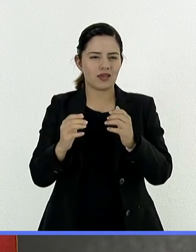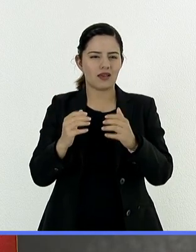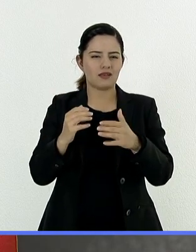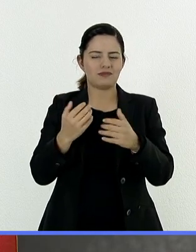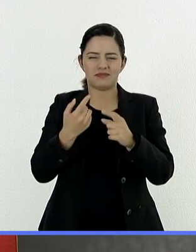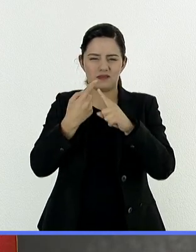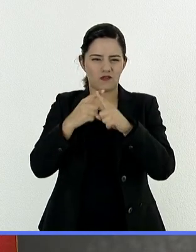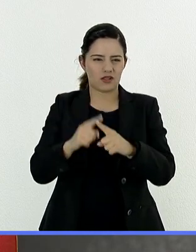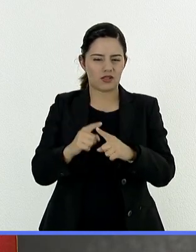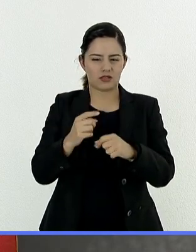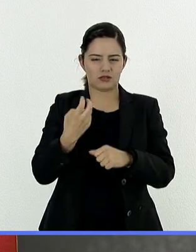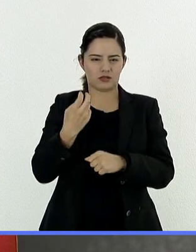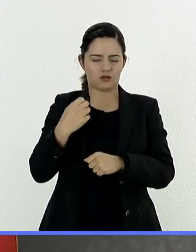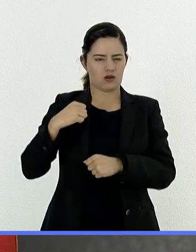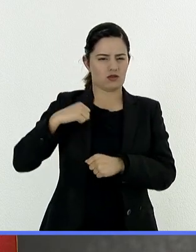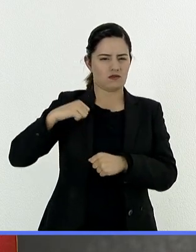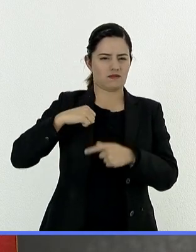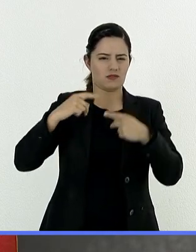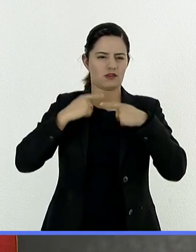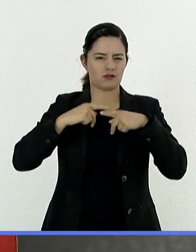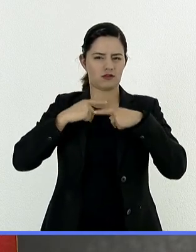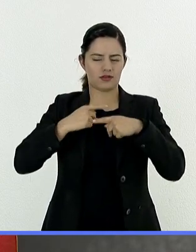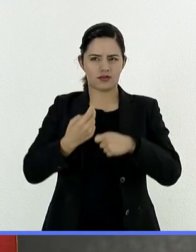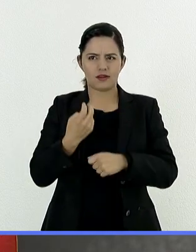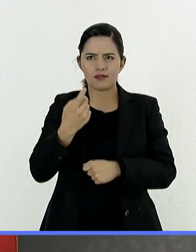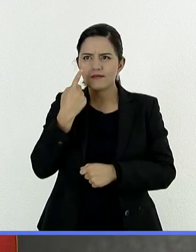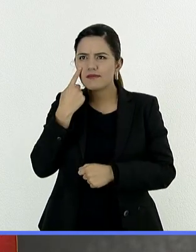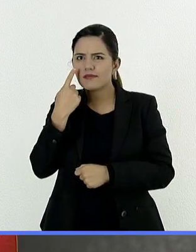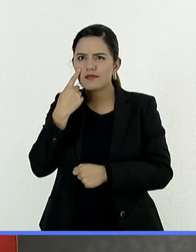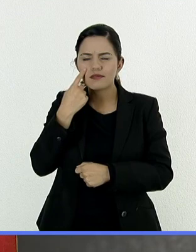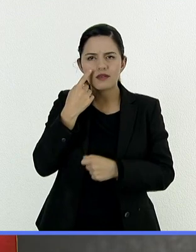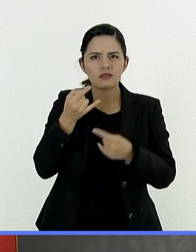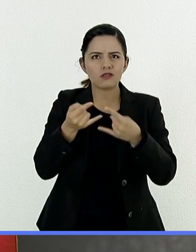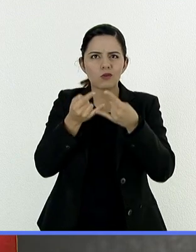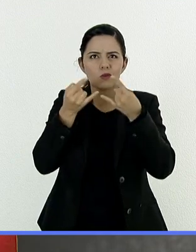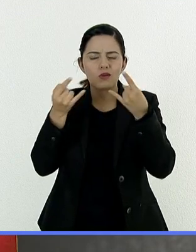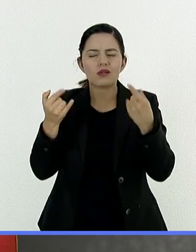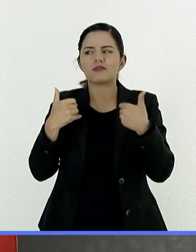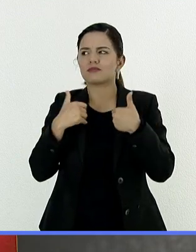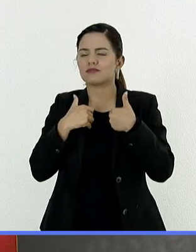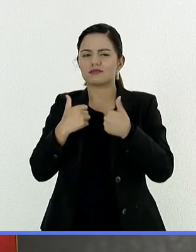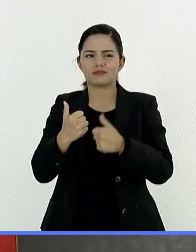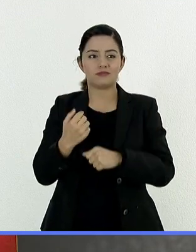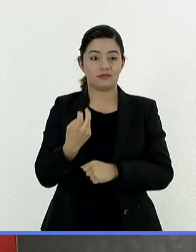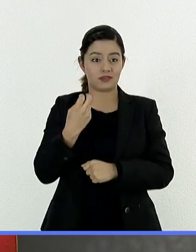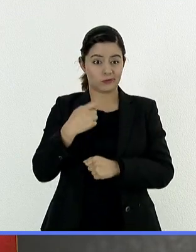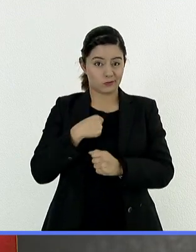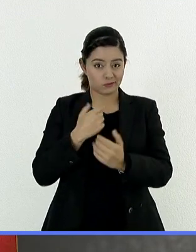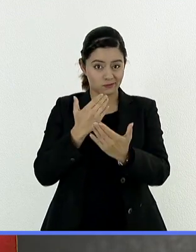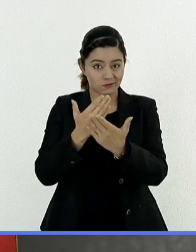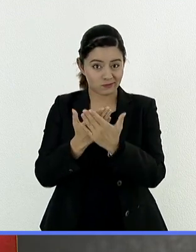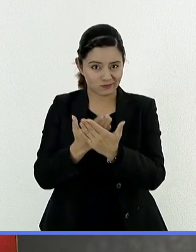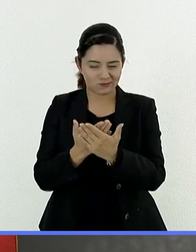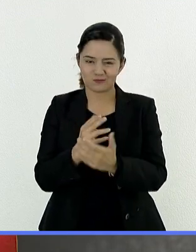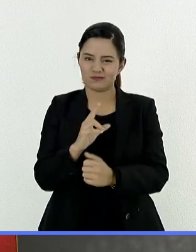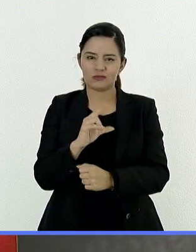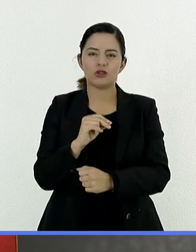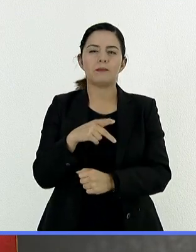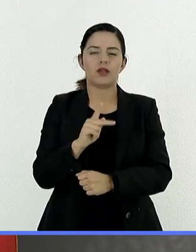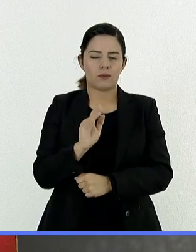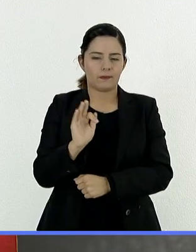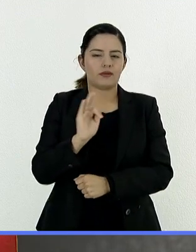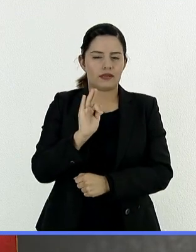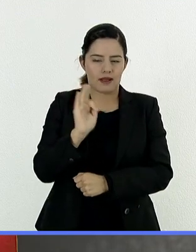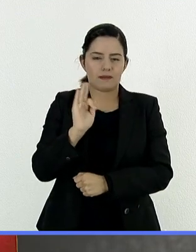con los primeros pobladores eso es lo que nos está dando muy probablemente aunque yo no tengo un vínculo de comprobación pero es muy probable